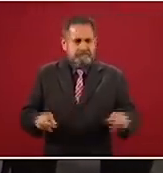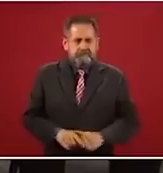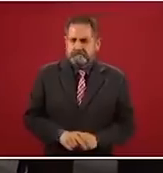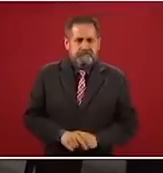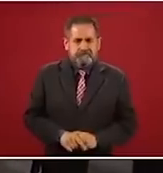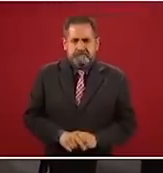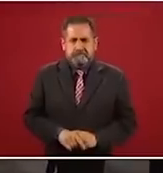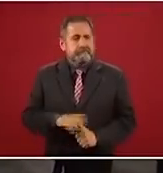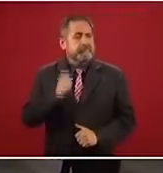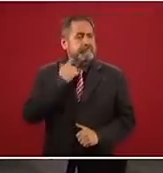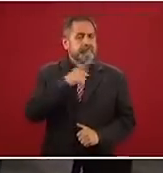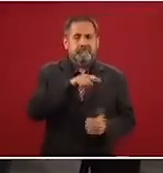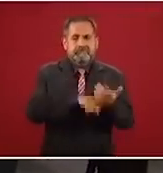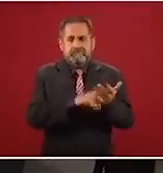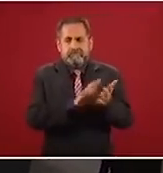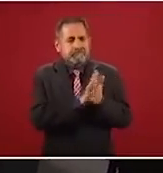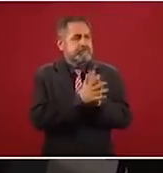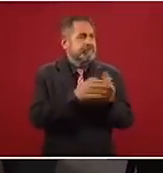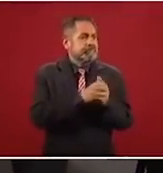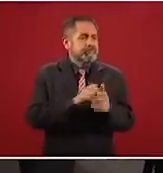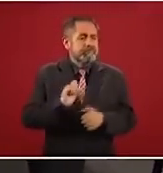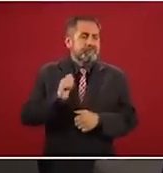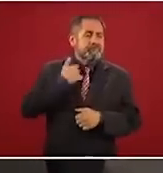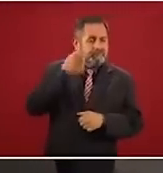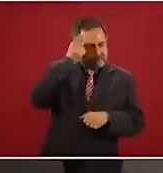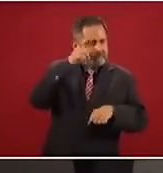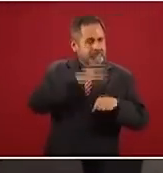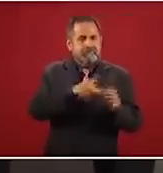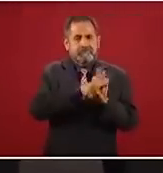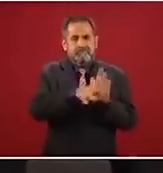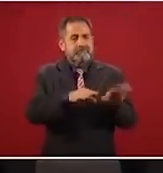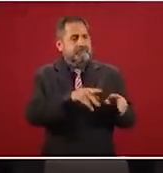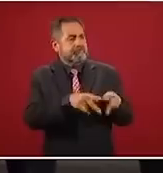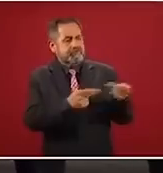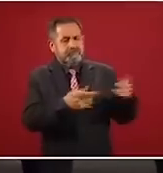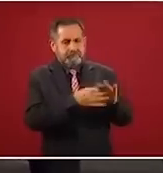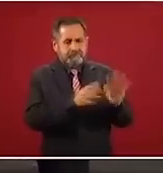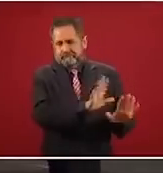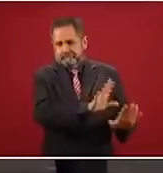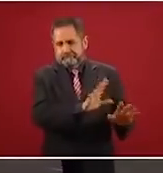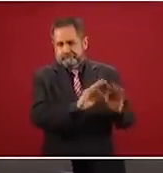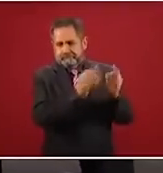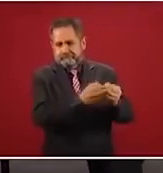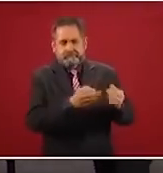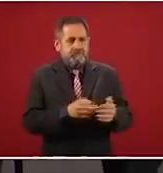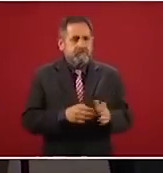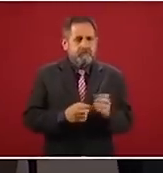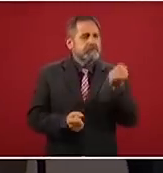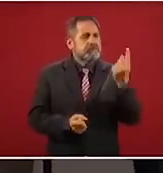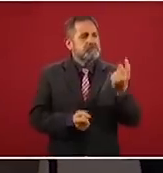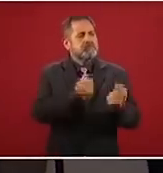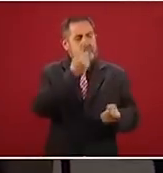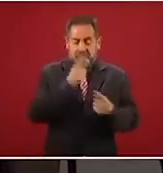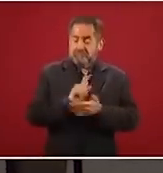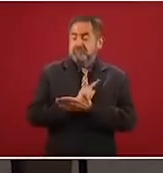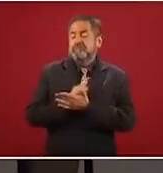los que tenían trato los directores de periódicos de ese tipo, con honrosas excepciones,